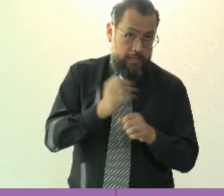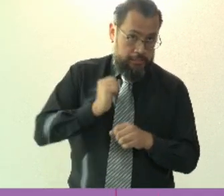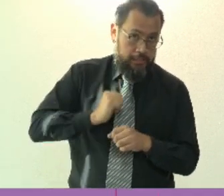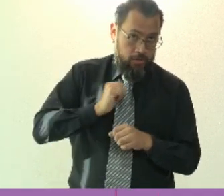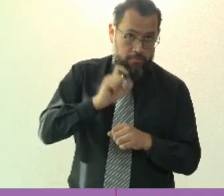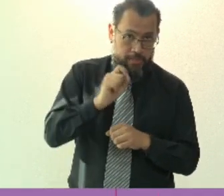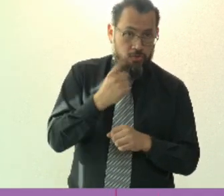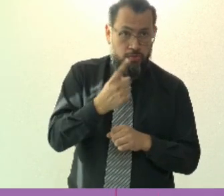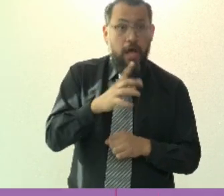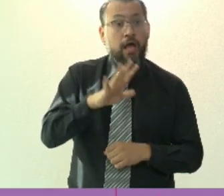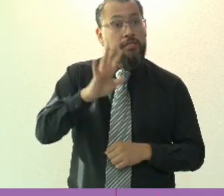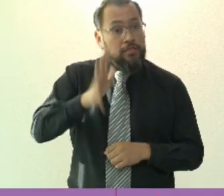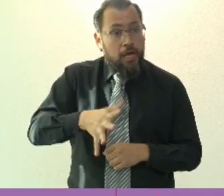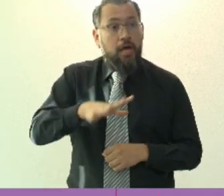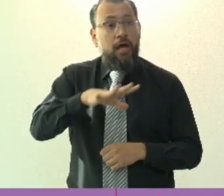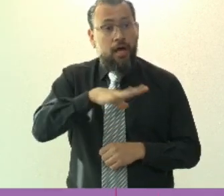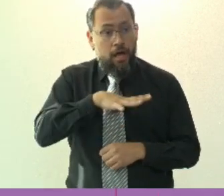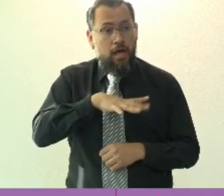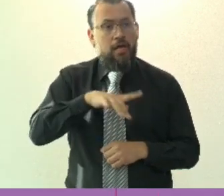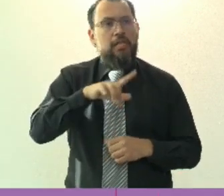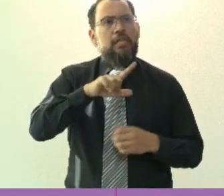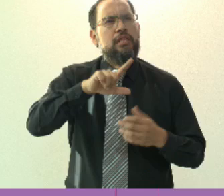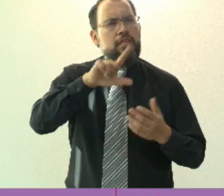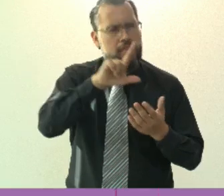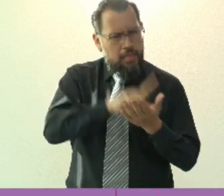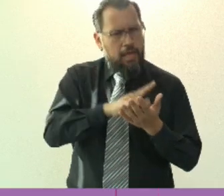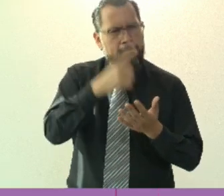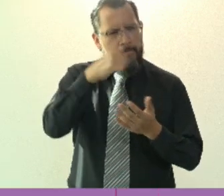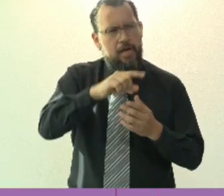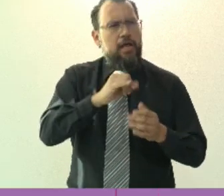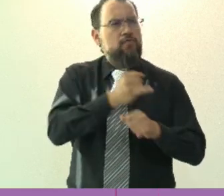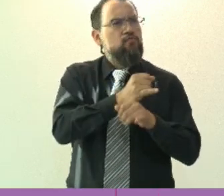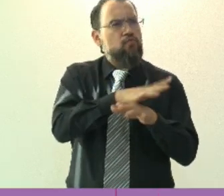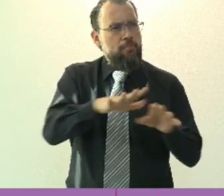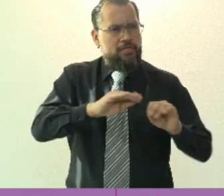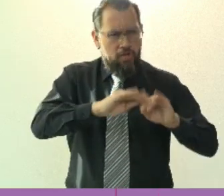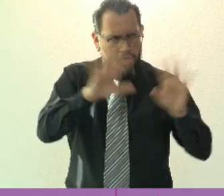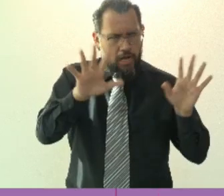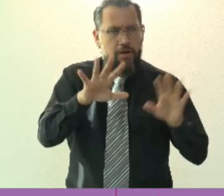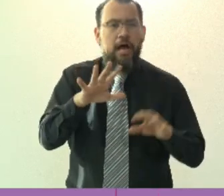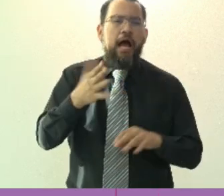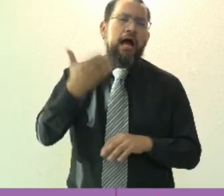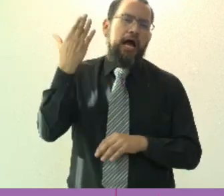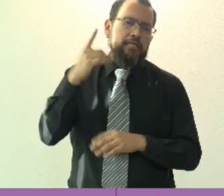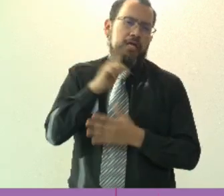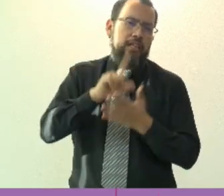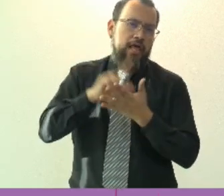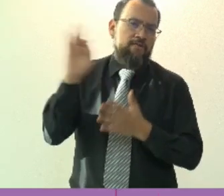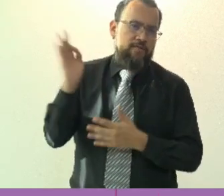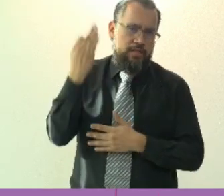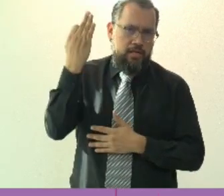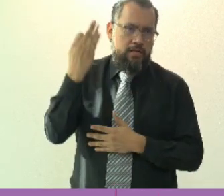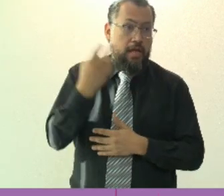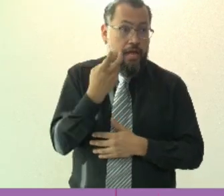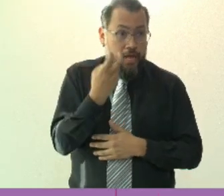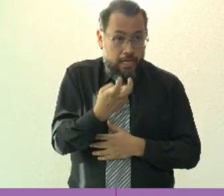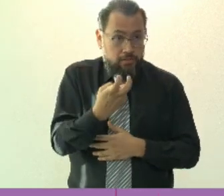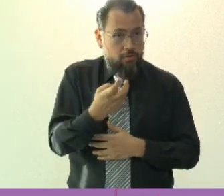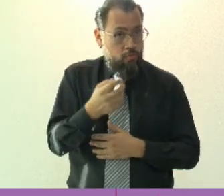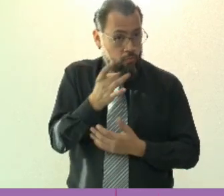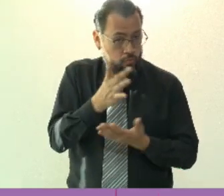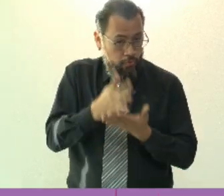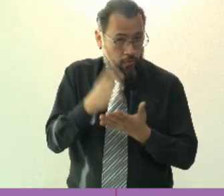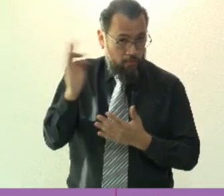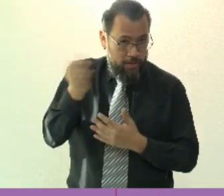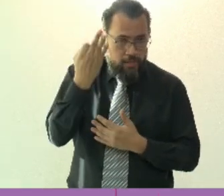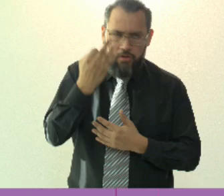una ley de transparencia, no era la general, ya había una ley federal, pues este tema era no solamente del orden federal, sino era